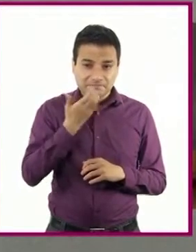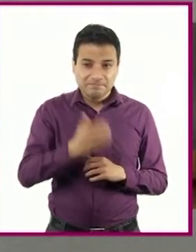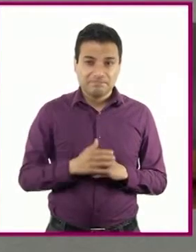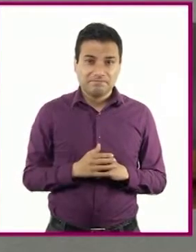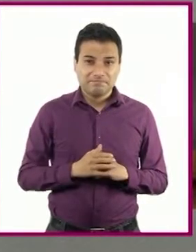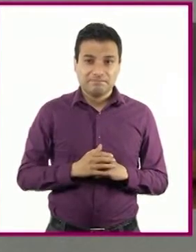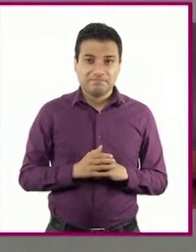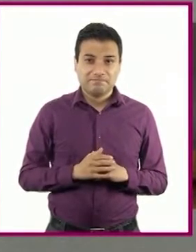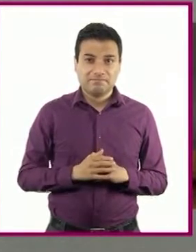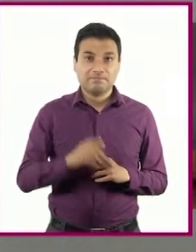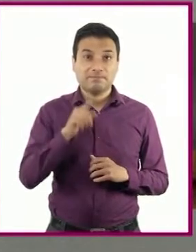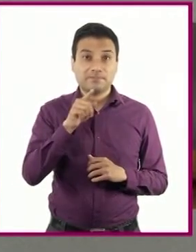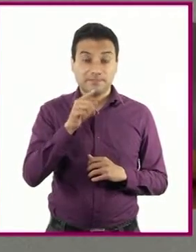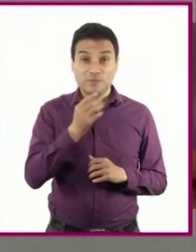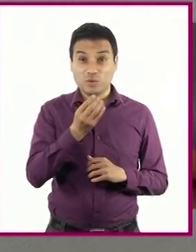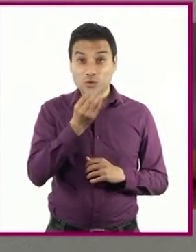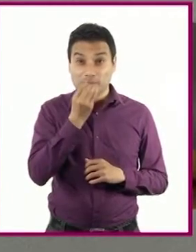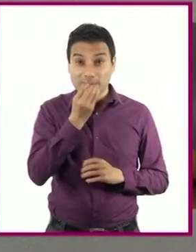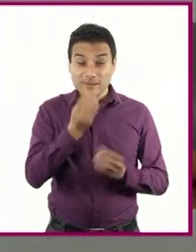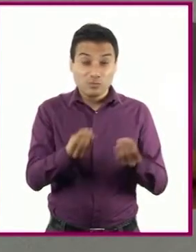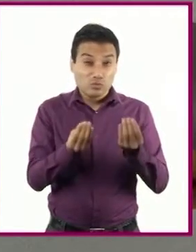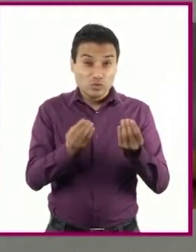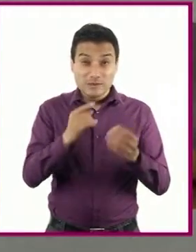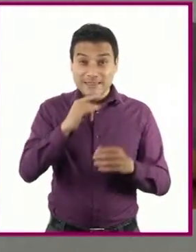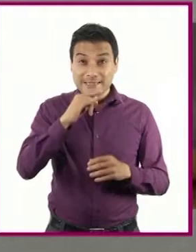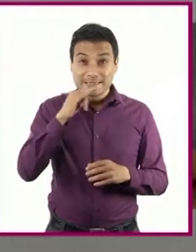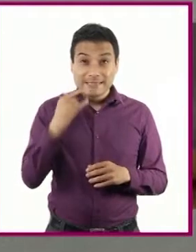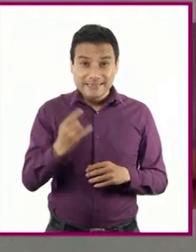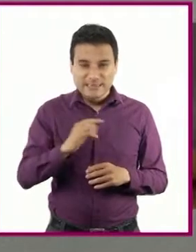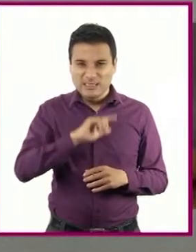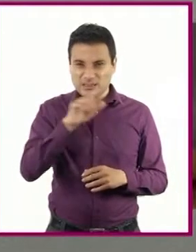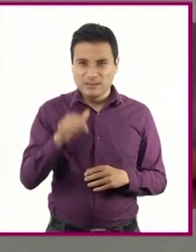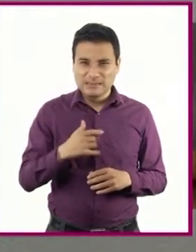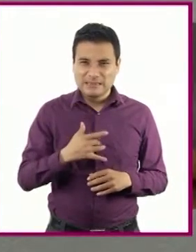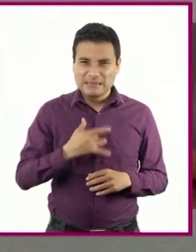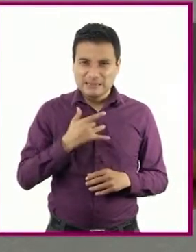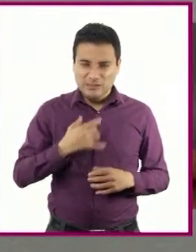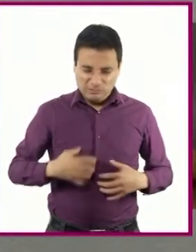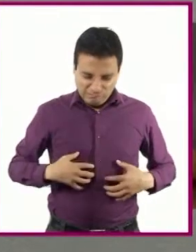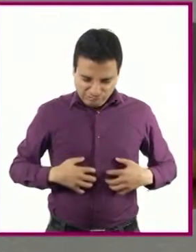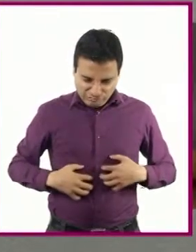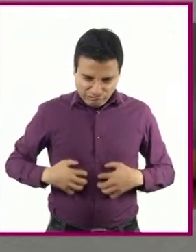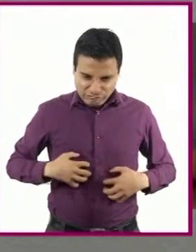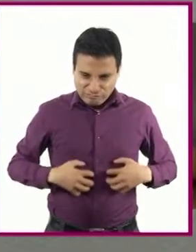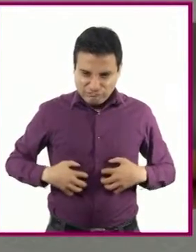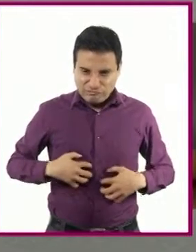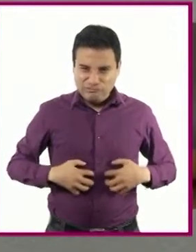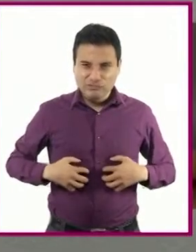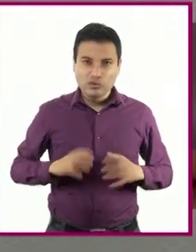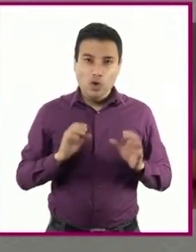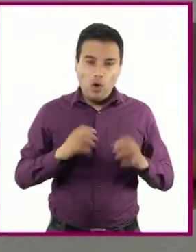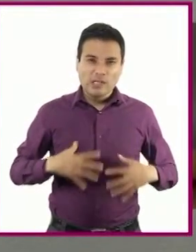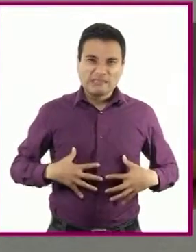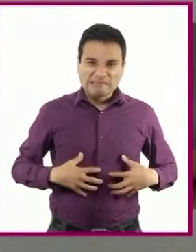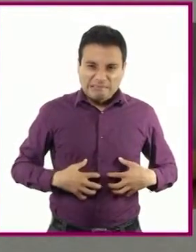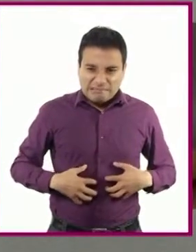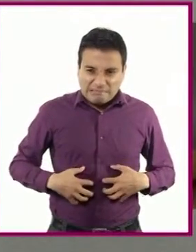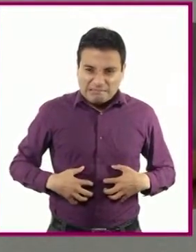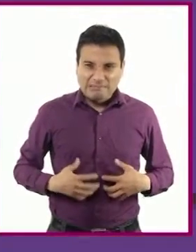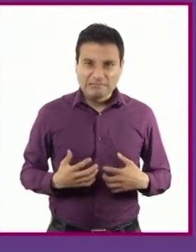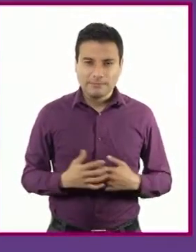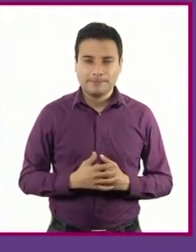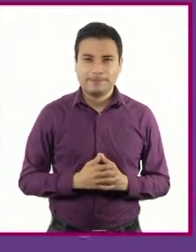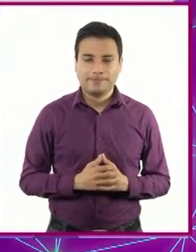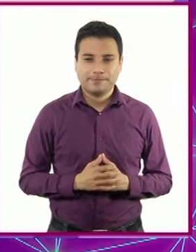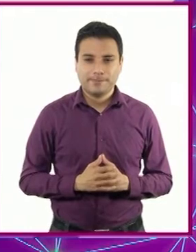notado que cuando comen en exceso estos alimentos sienten molestos retortijones, agruras o inclusive acidez